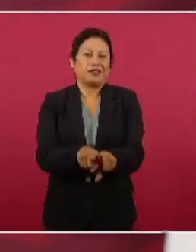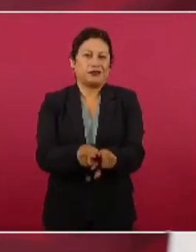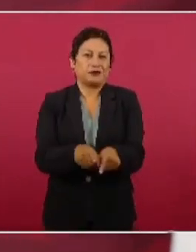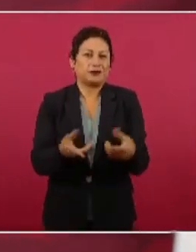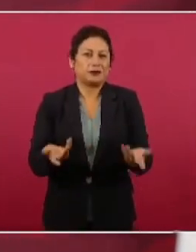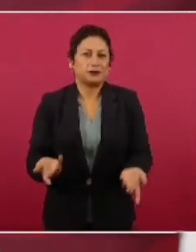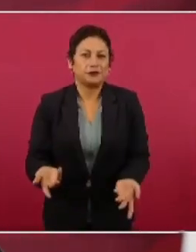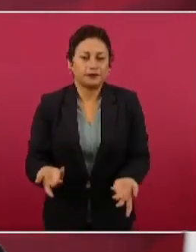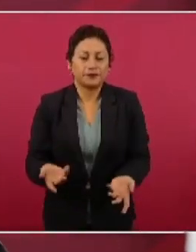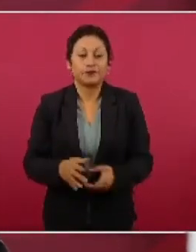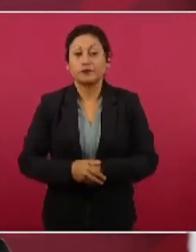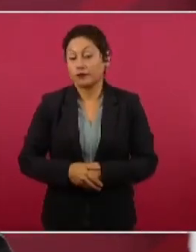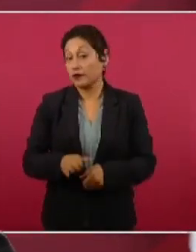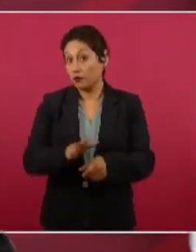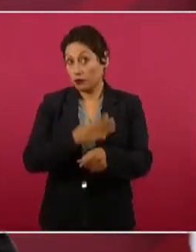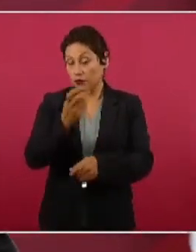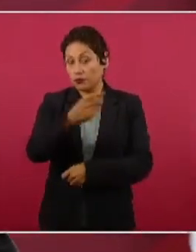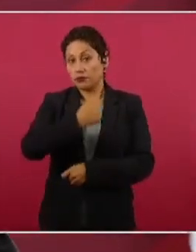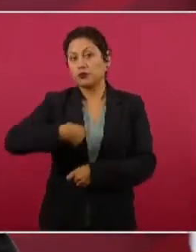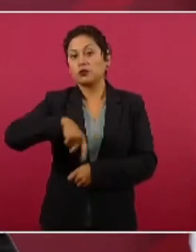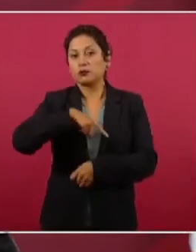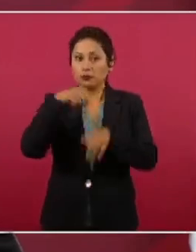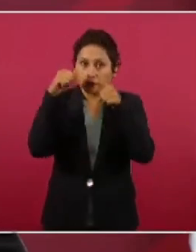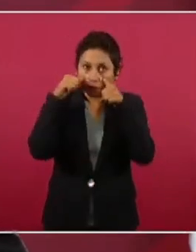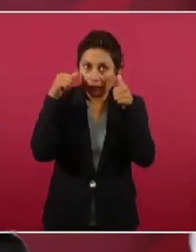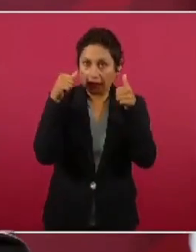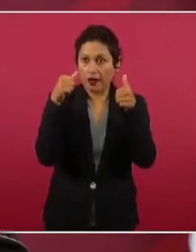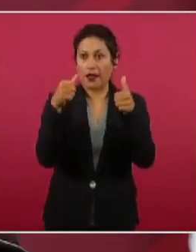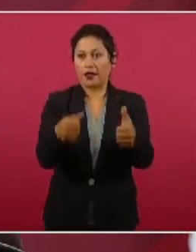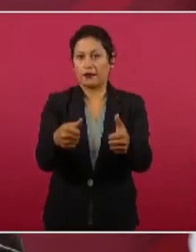vamos a atender esto.